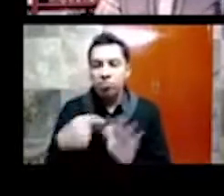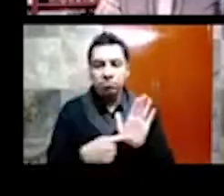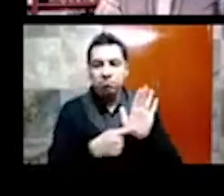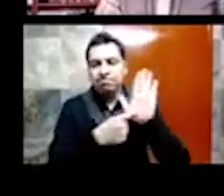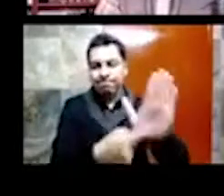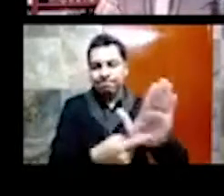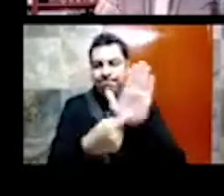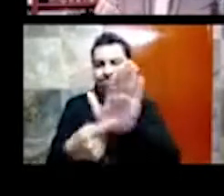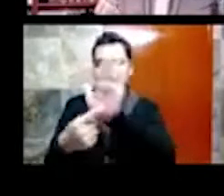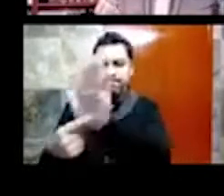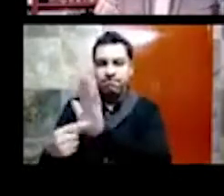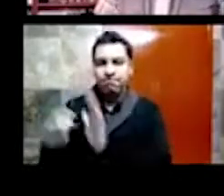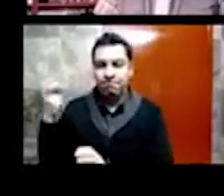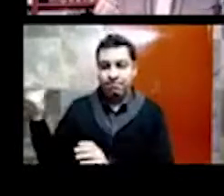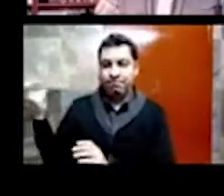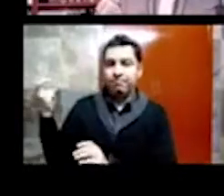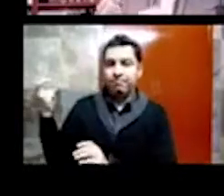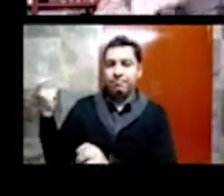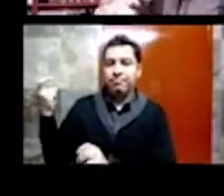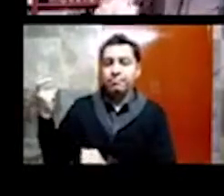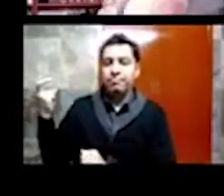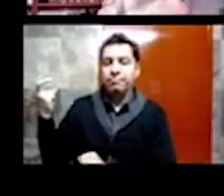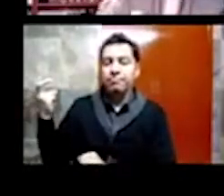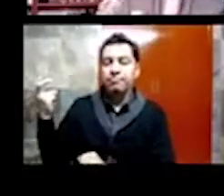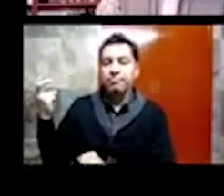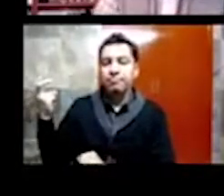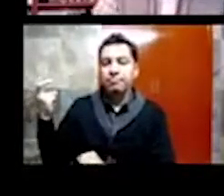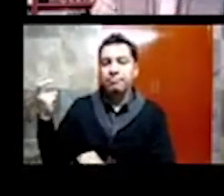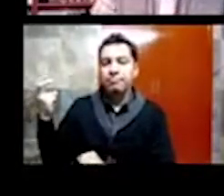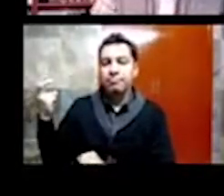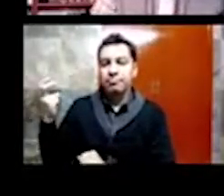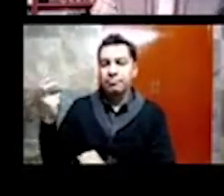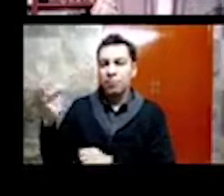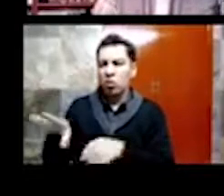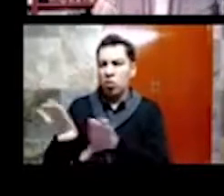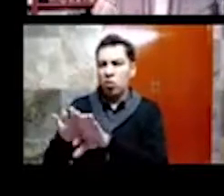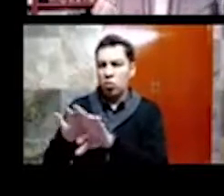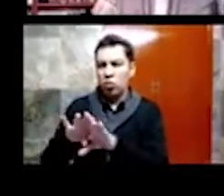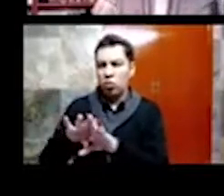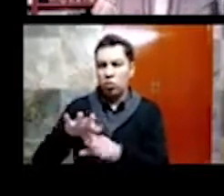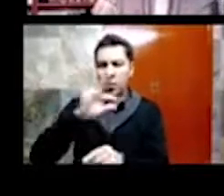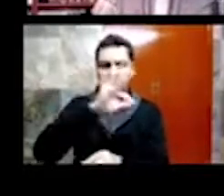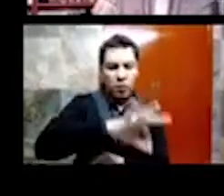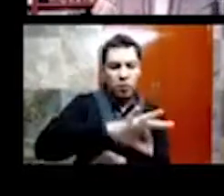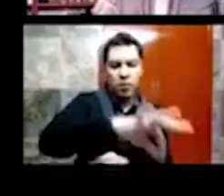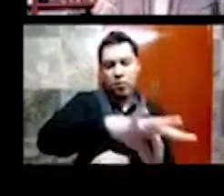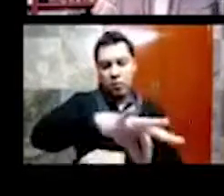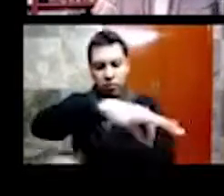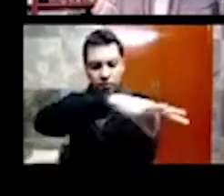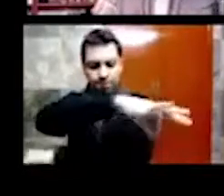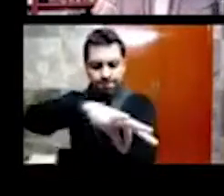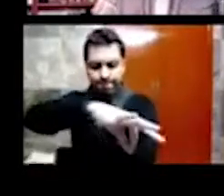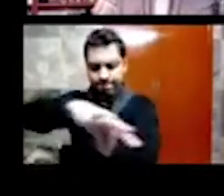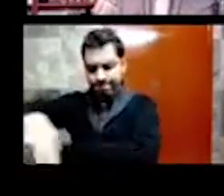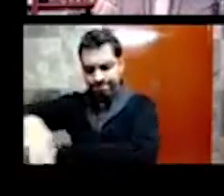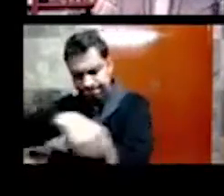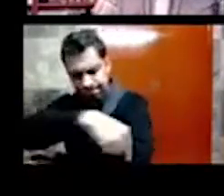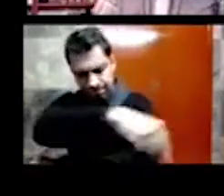respecto de esta cuestión constructiva con el arquitecto Ignacio Marquina,